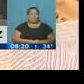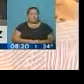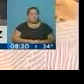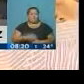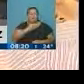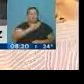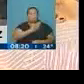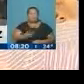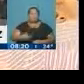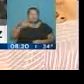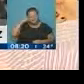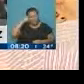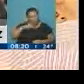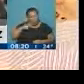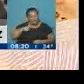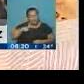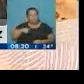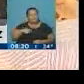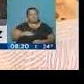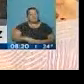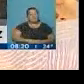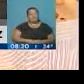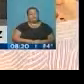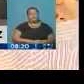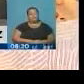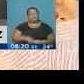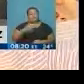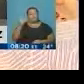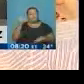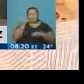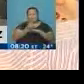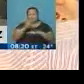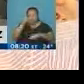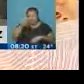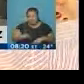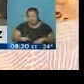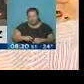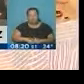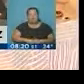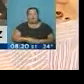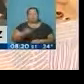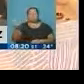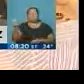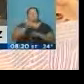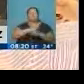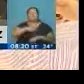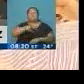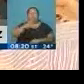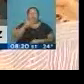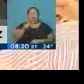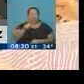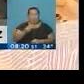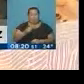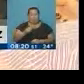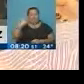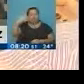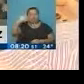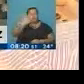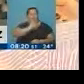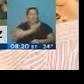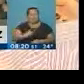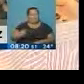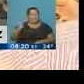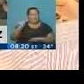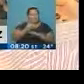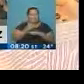que el presidente de la Corte haya recibido a un candidato enviado por el futuro